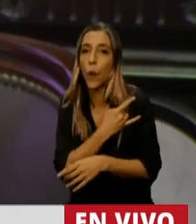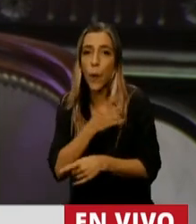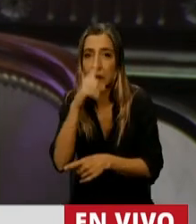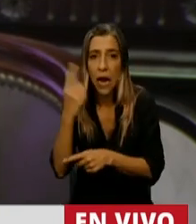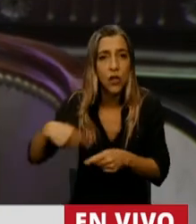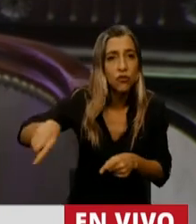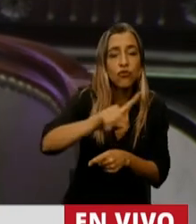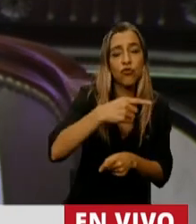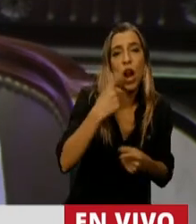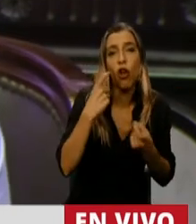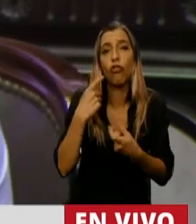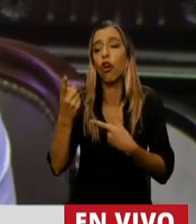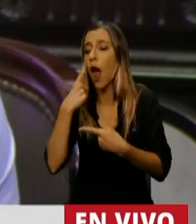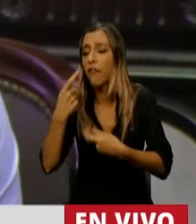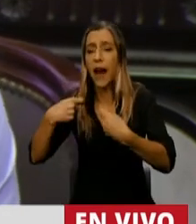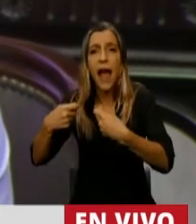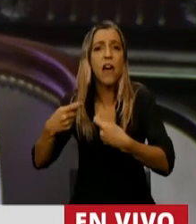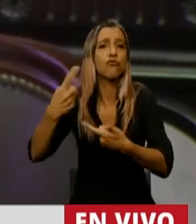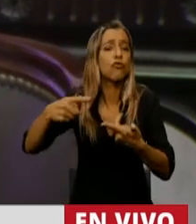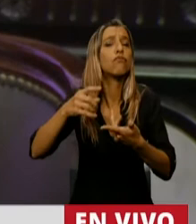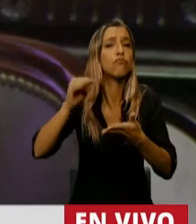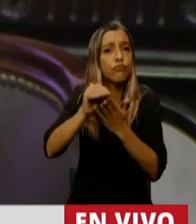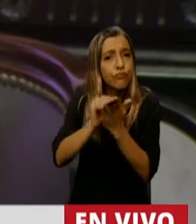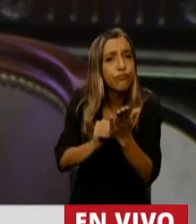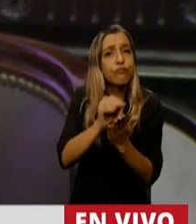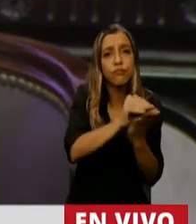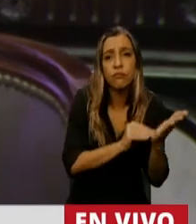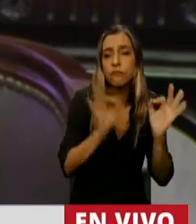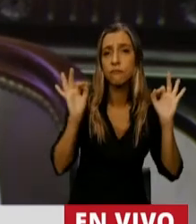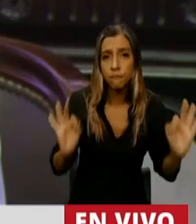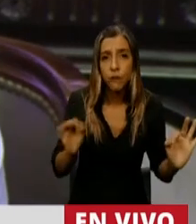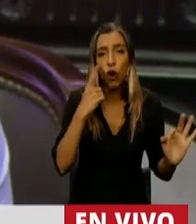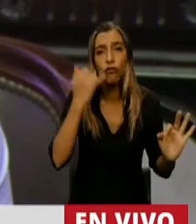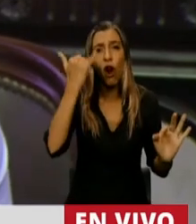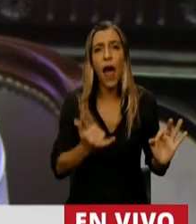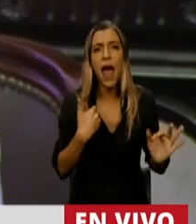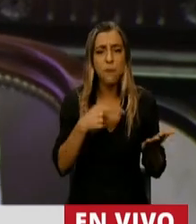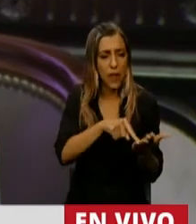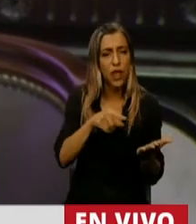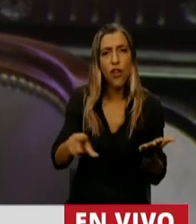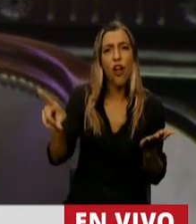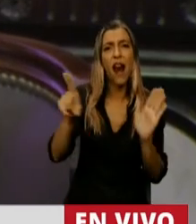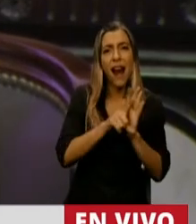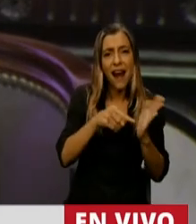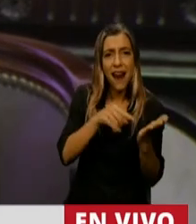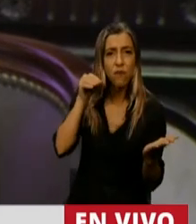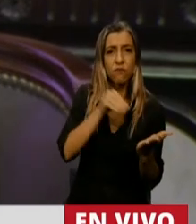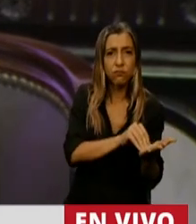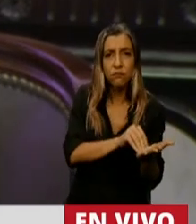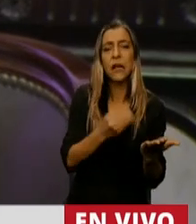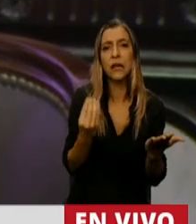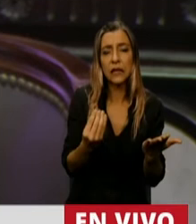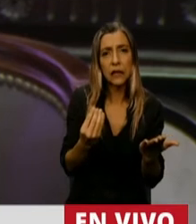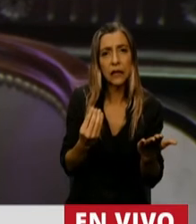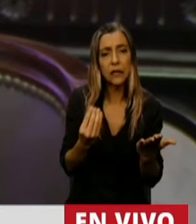nacionales, porque tienen gastos que se rinden de manera específica. Lo que propone esta ley de presupuesto es que